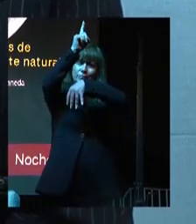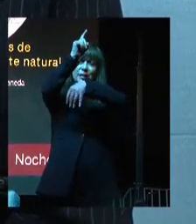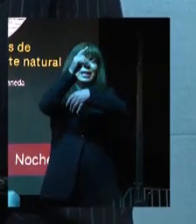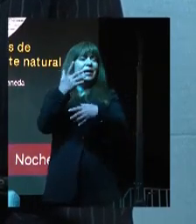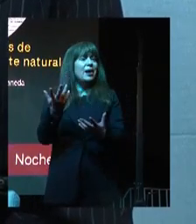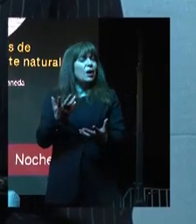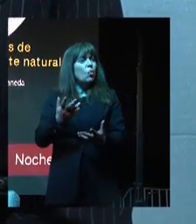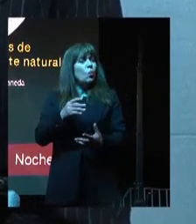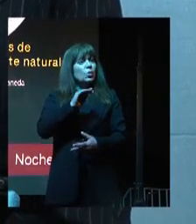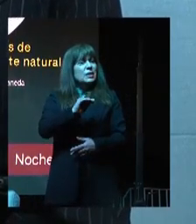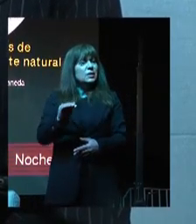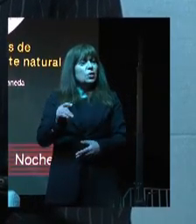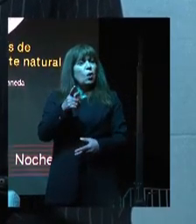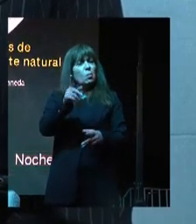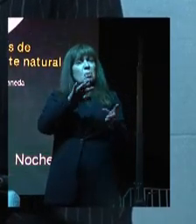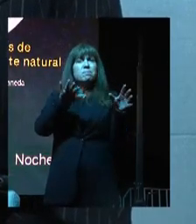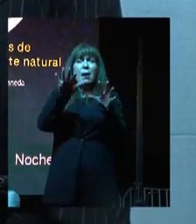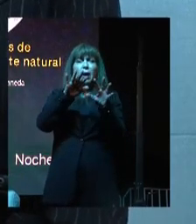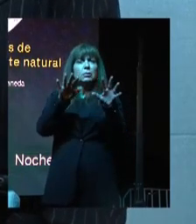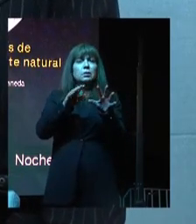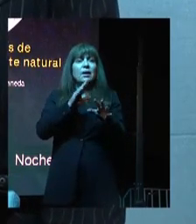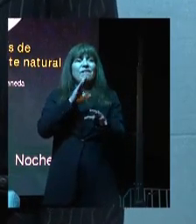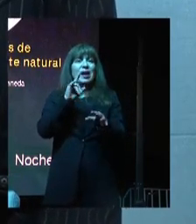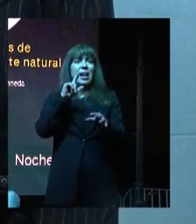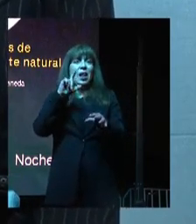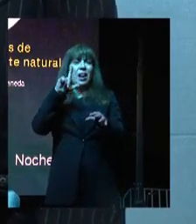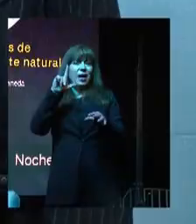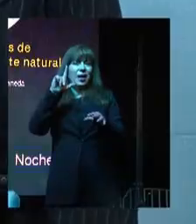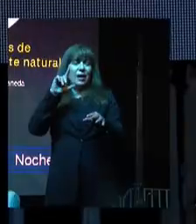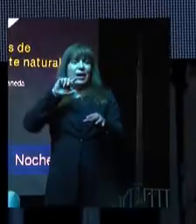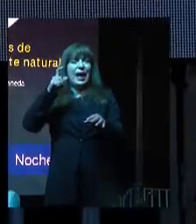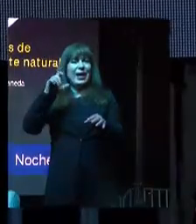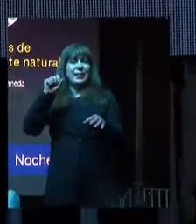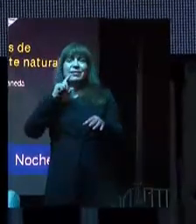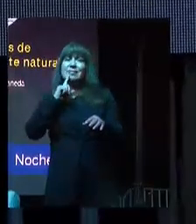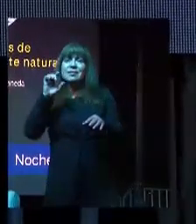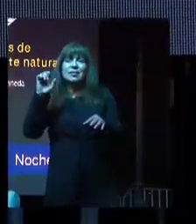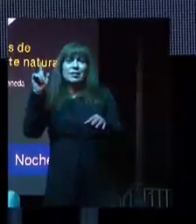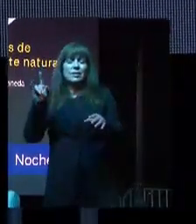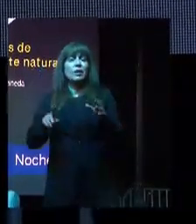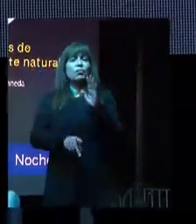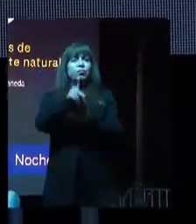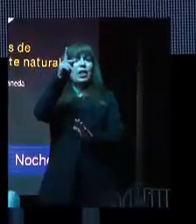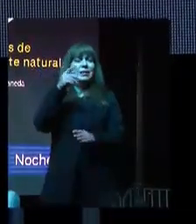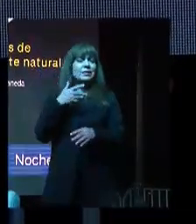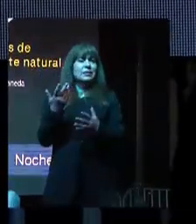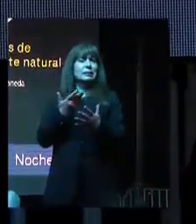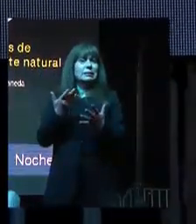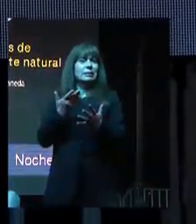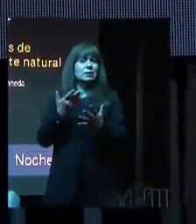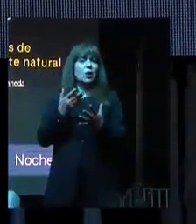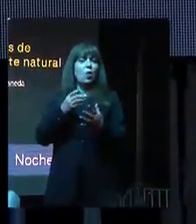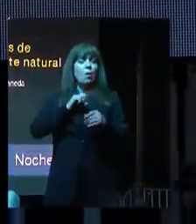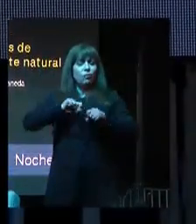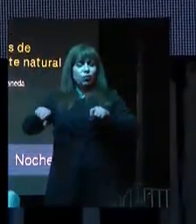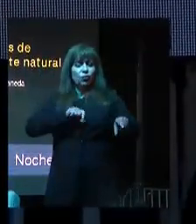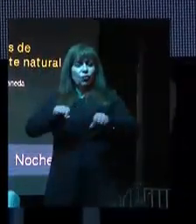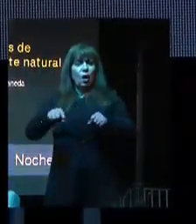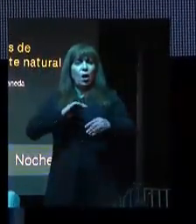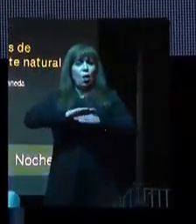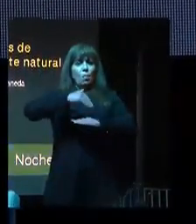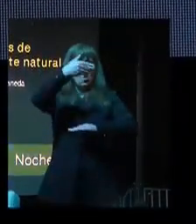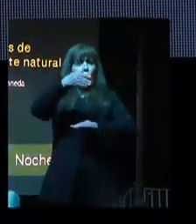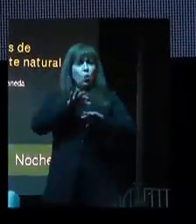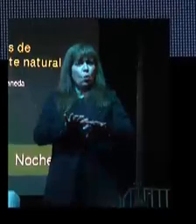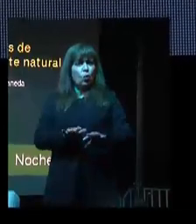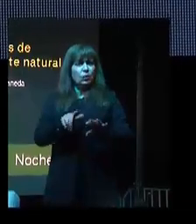tal vez era como usted, que se llamaba Bill Gates, que empezó a desarrollar una manera de operar los computadores